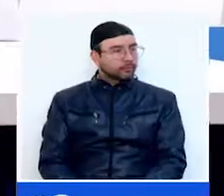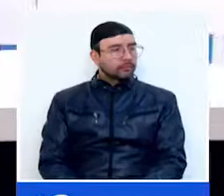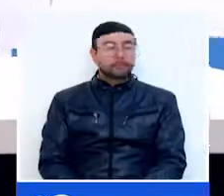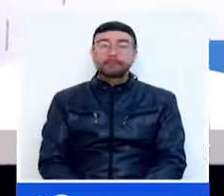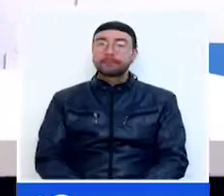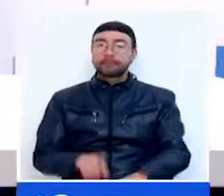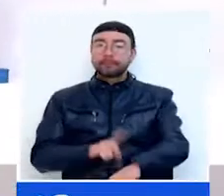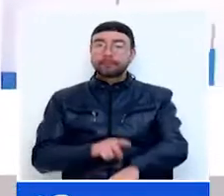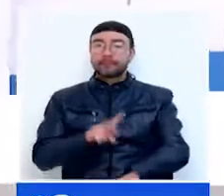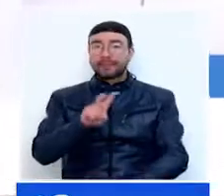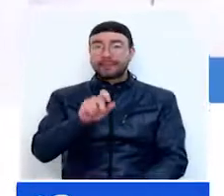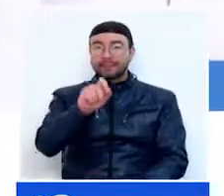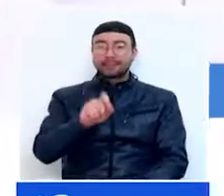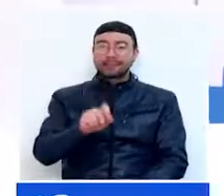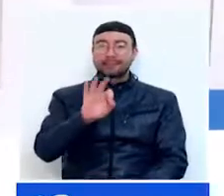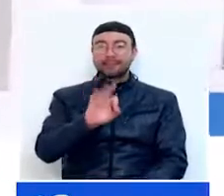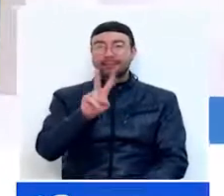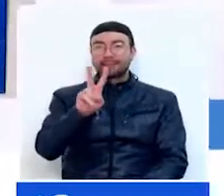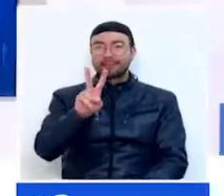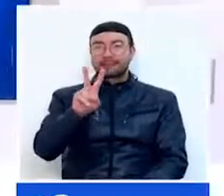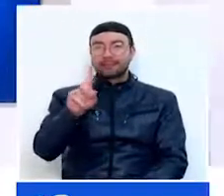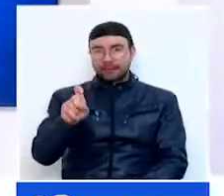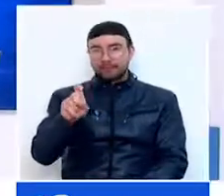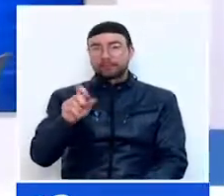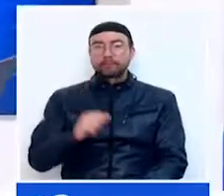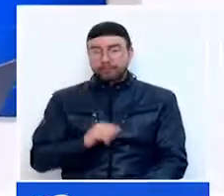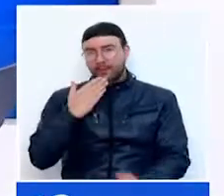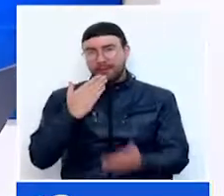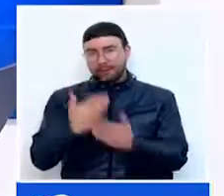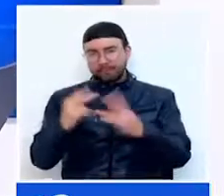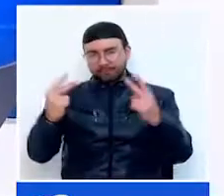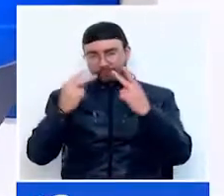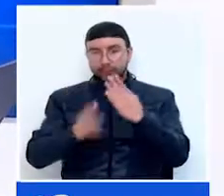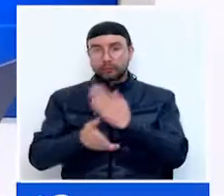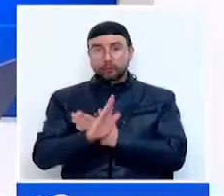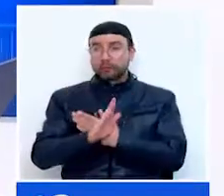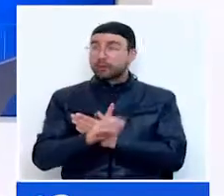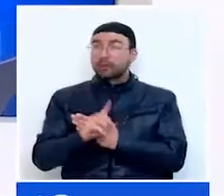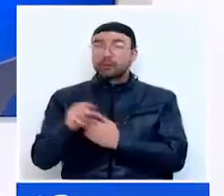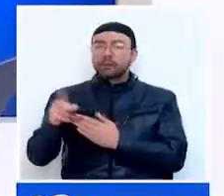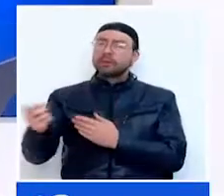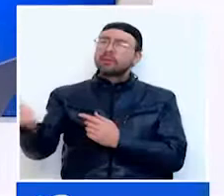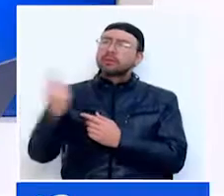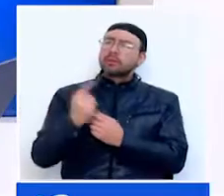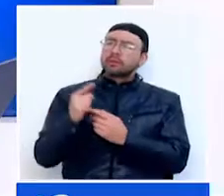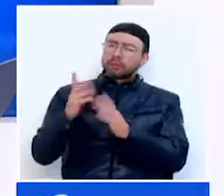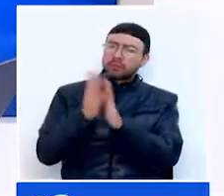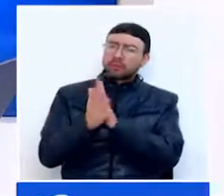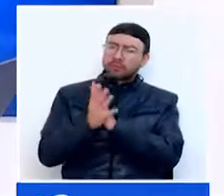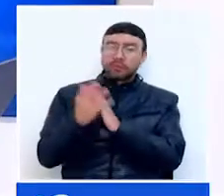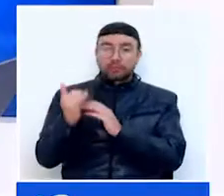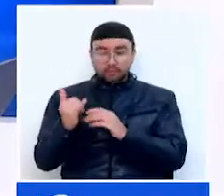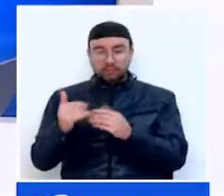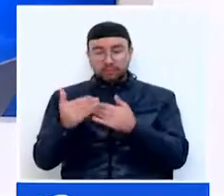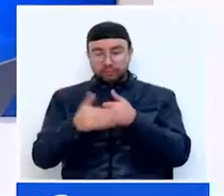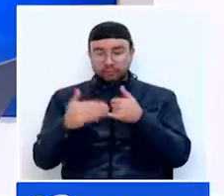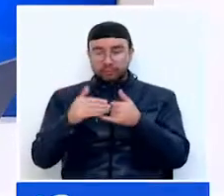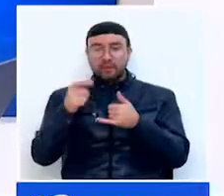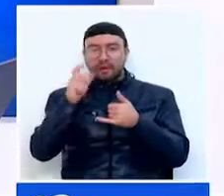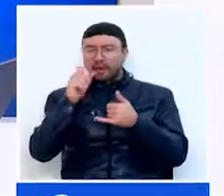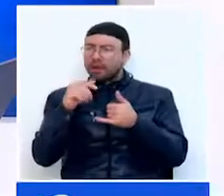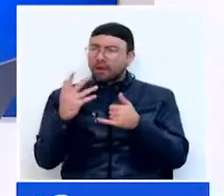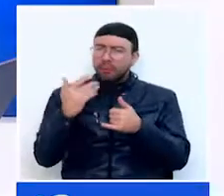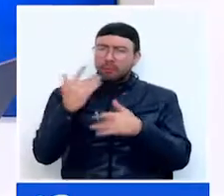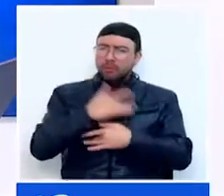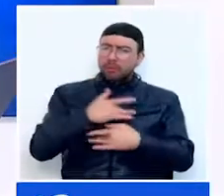Son las 7 de la noche, 36 minutos. Muy amables por continuar con Telecafé Noticias. Nos llega también el reporte de la Dirección Territorial de Salud de Caldas para contarles cómo está la situación